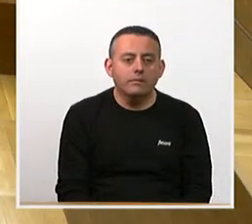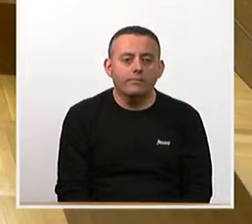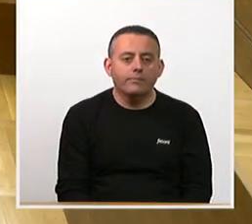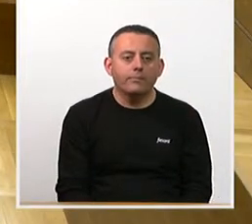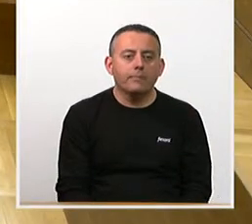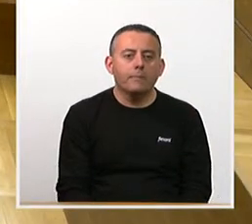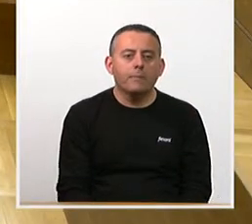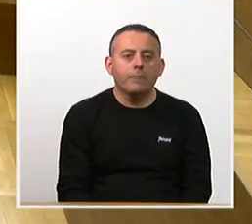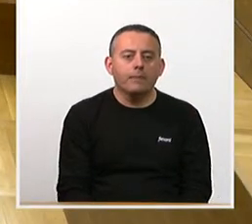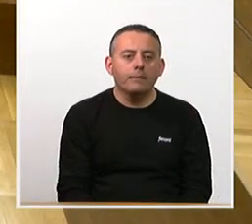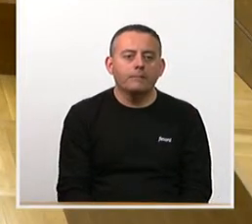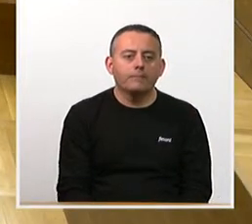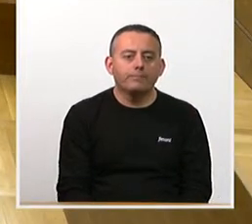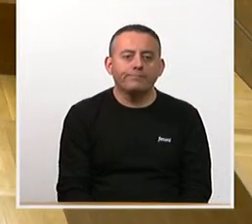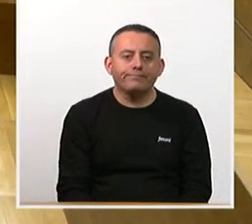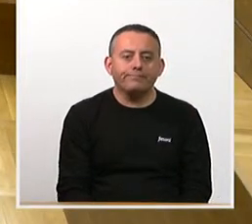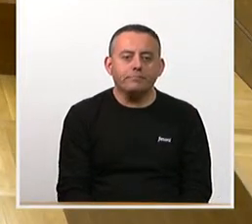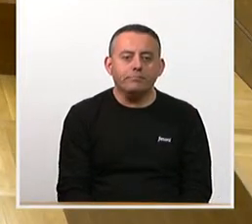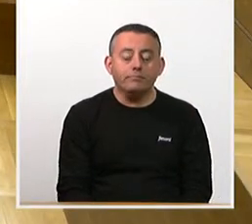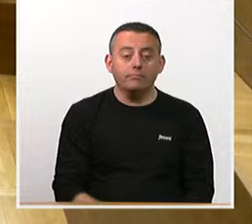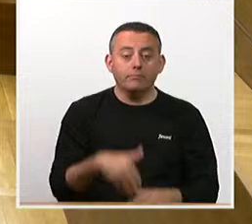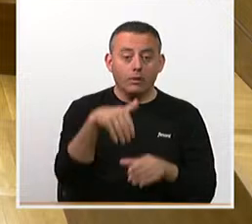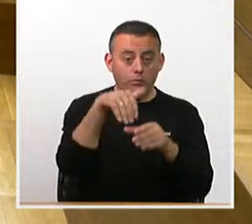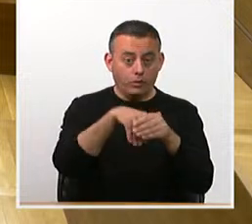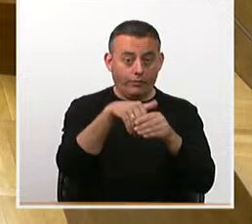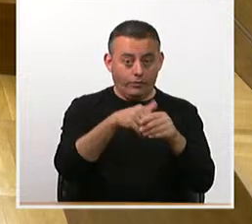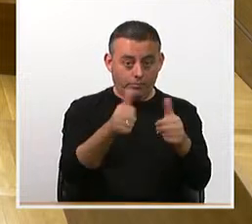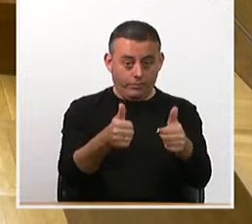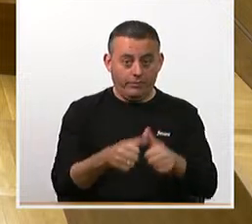10646 comienza la